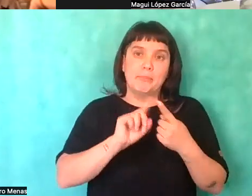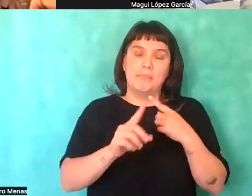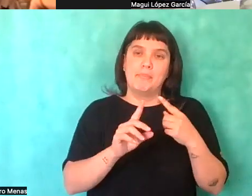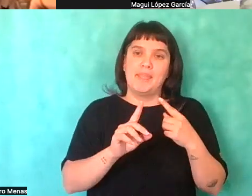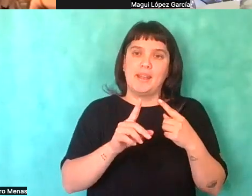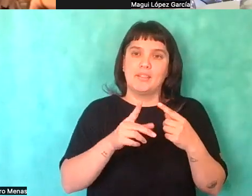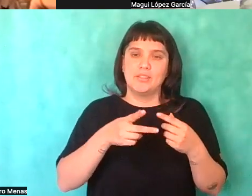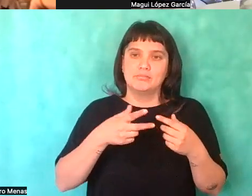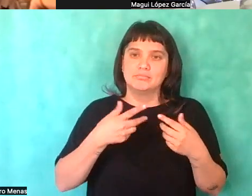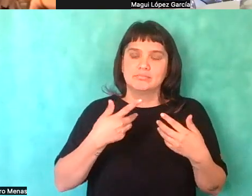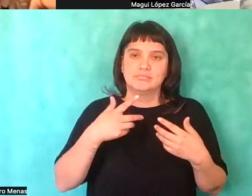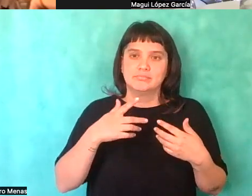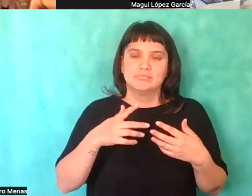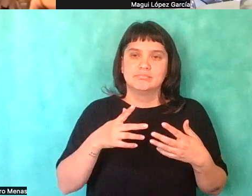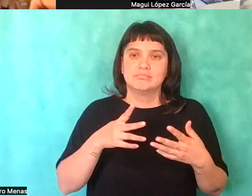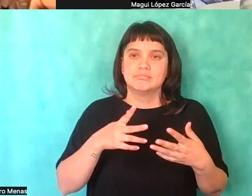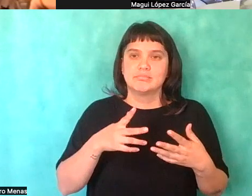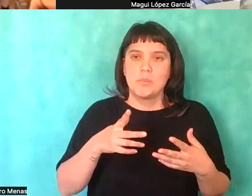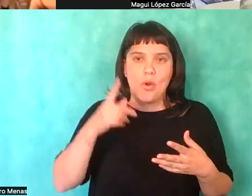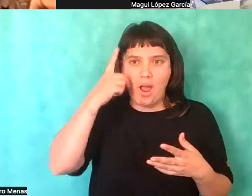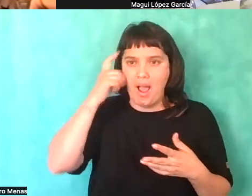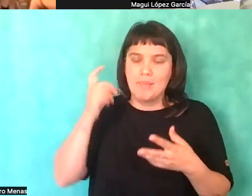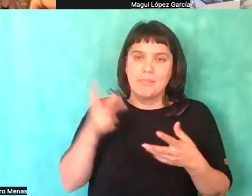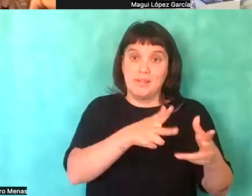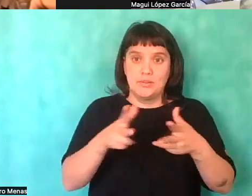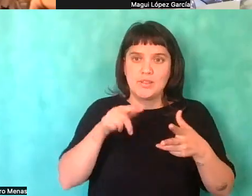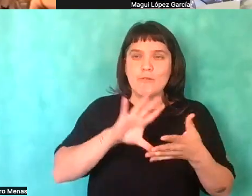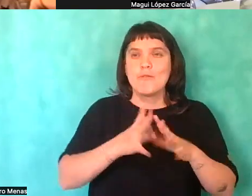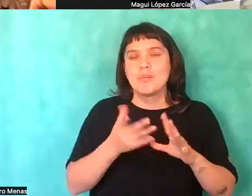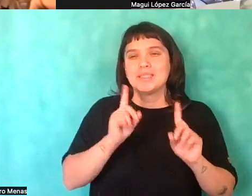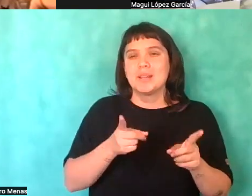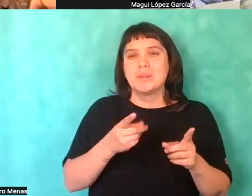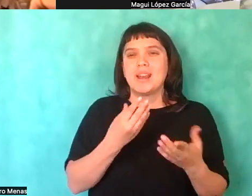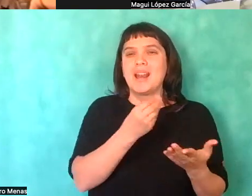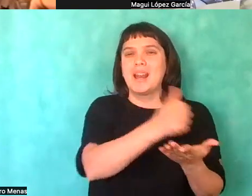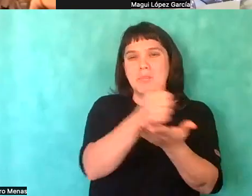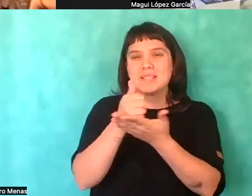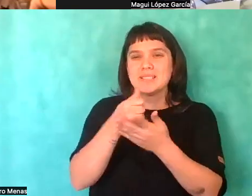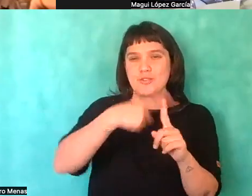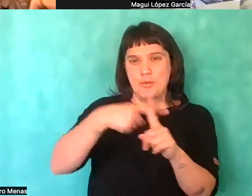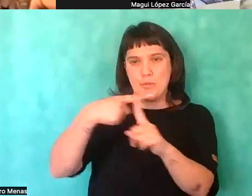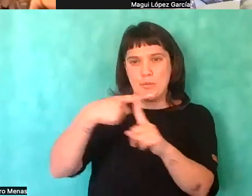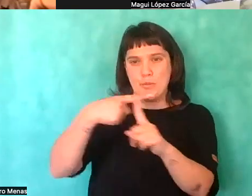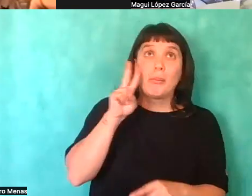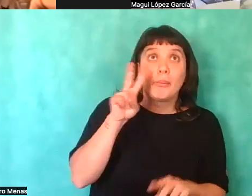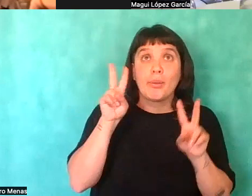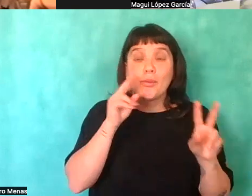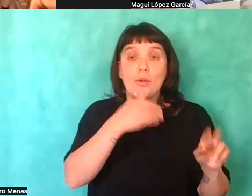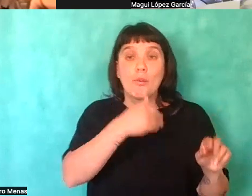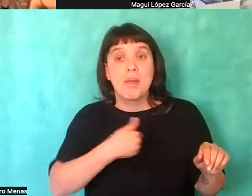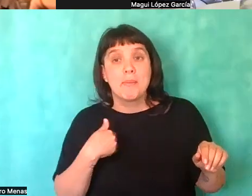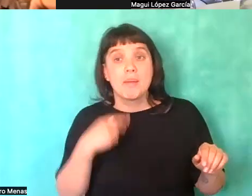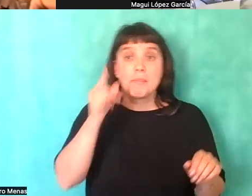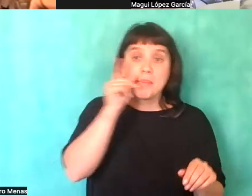tienen representaciones de lo que es ser una persona sorda que es positiva. O sea, es como, bueno, yo veo a mi mamá o a mi papá que son personas sordas